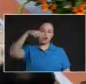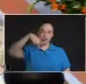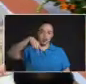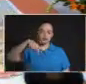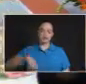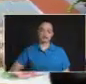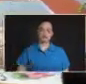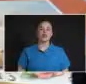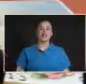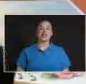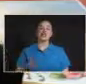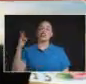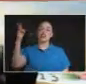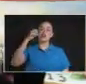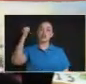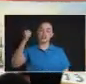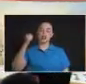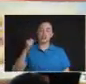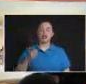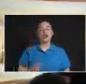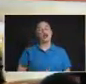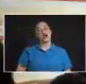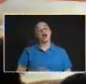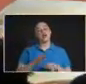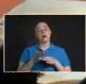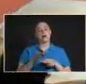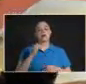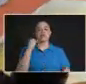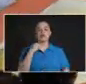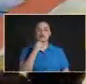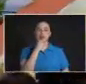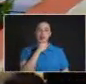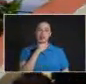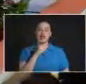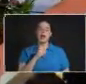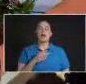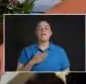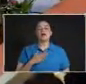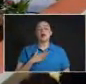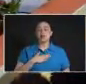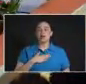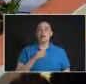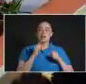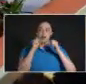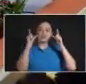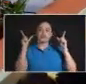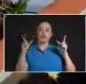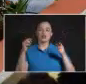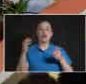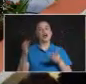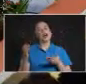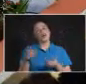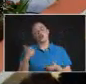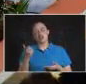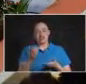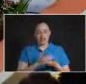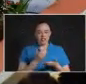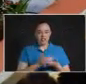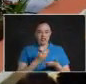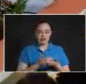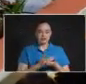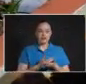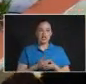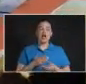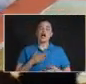pueblo de Israel. Pero ¿sabe qué ofrenda me impresiona, hermano? ¿Sabe qué ofrenda me impresiona? Mire todo lo que lograron estas ofrendas. Y a mí